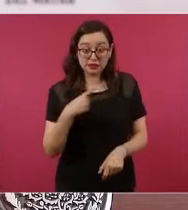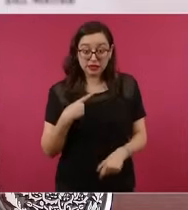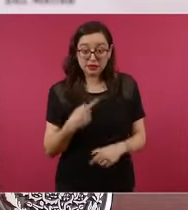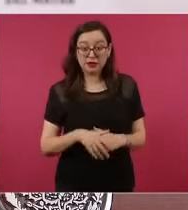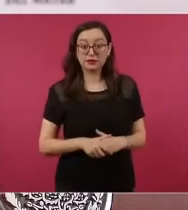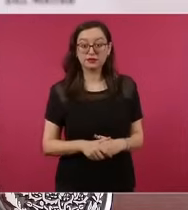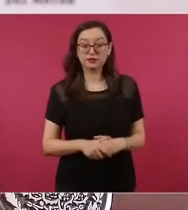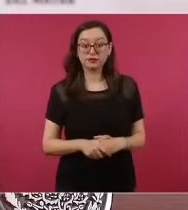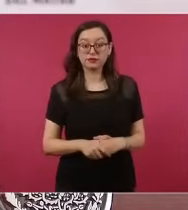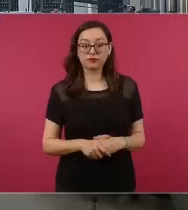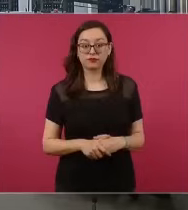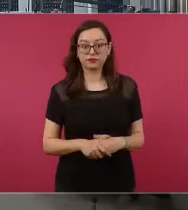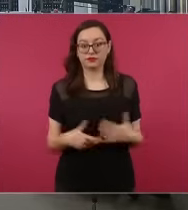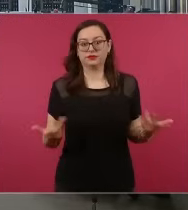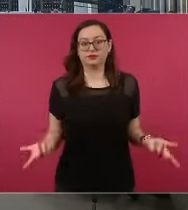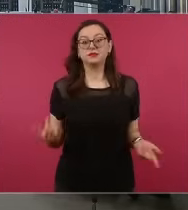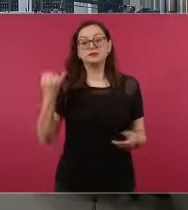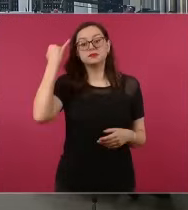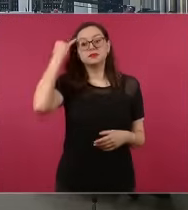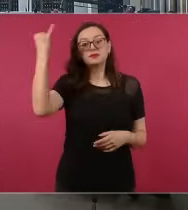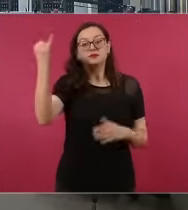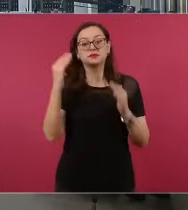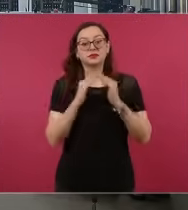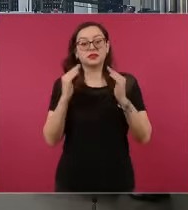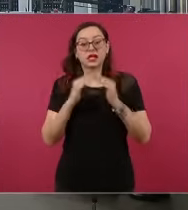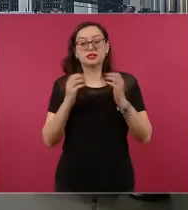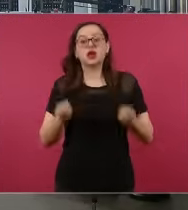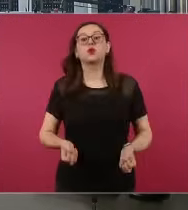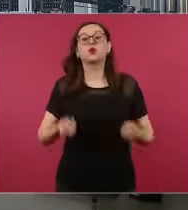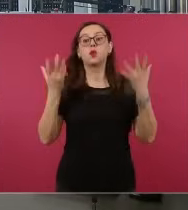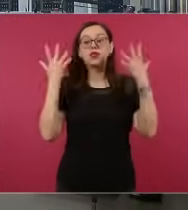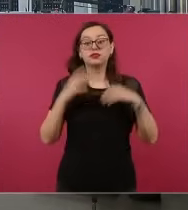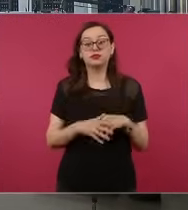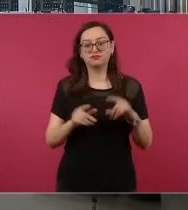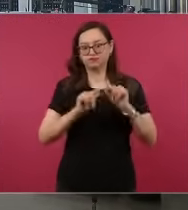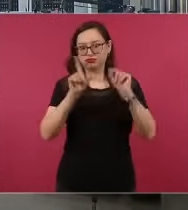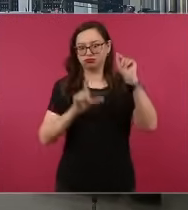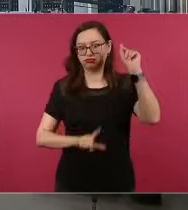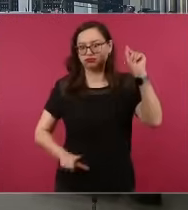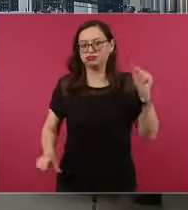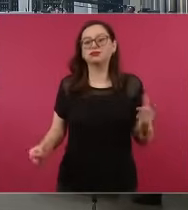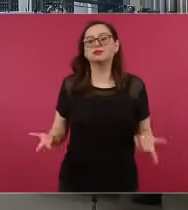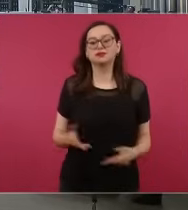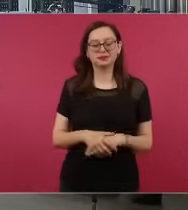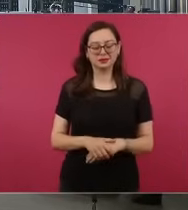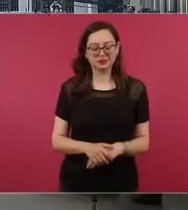imagínense, ¿cuántas casas en una campaña? Miles.